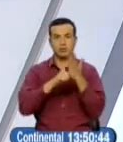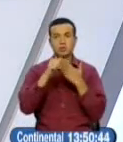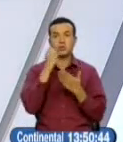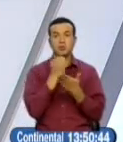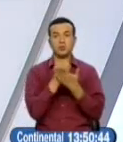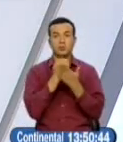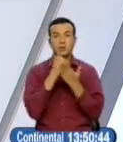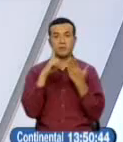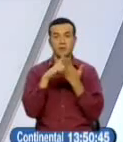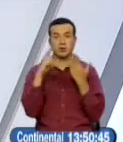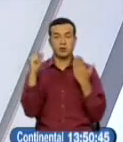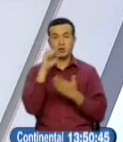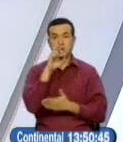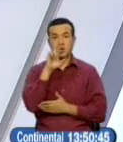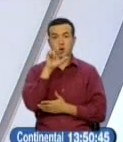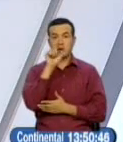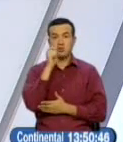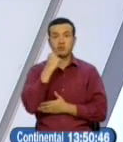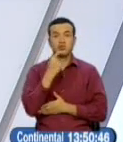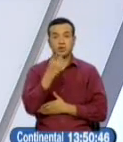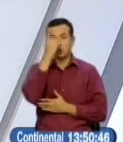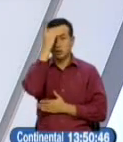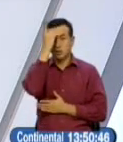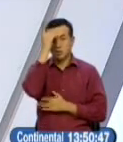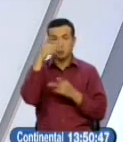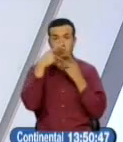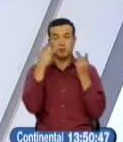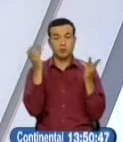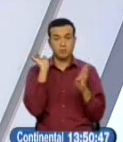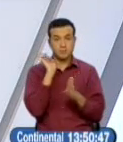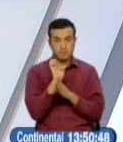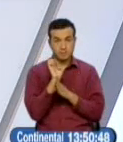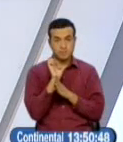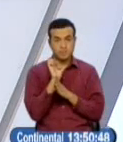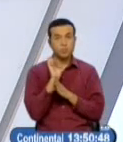Finanzas, Carlos de la Torre, aseguró que la deuda pública ecuatoriana